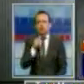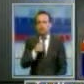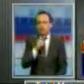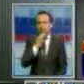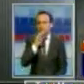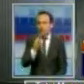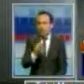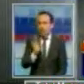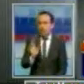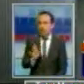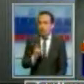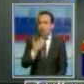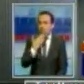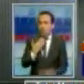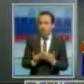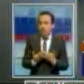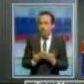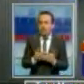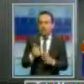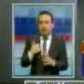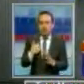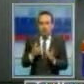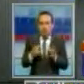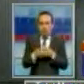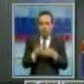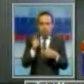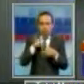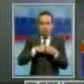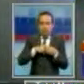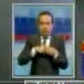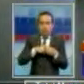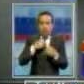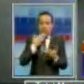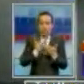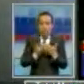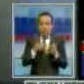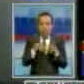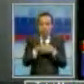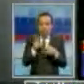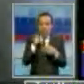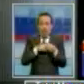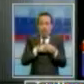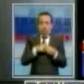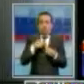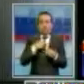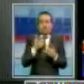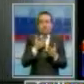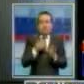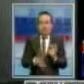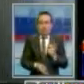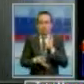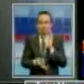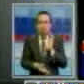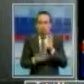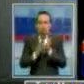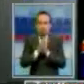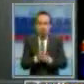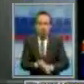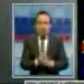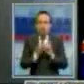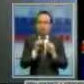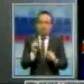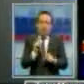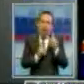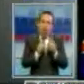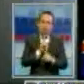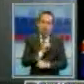porque uno cuando ya, a ver, uno es parte de un grupo, cuando uno es parte de un grupo, tiene que entender que no todas tus propuestas se pueden llevar a cabo, pero entendiendo el proceso que